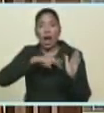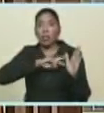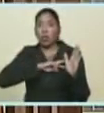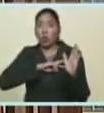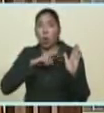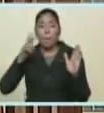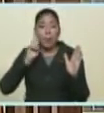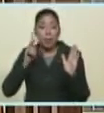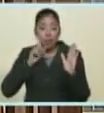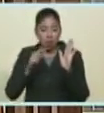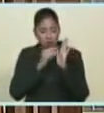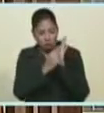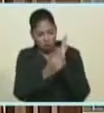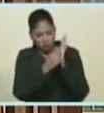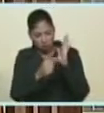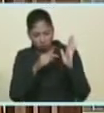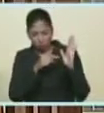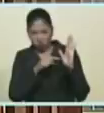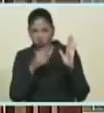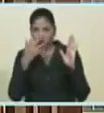Falso, falso.